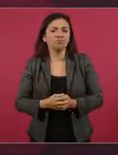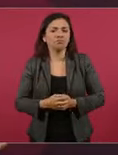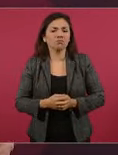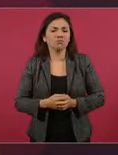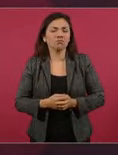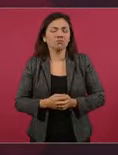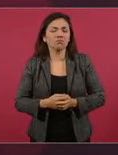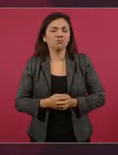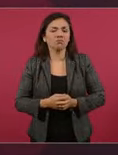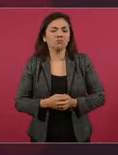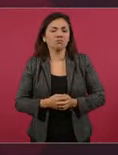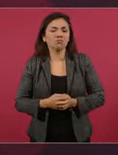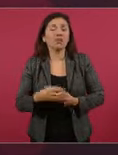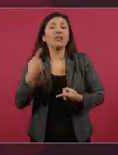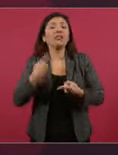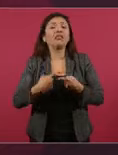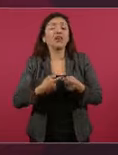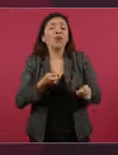controlado.